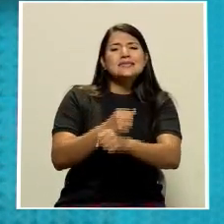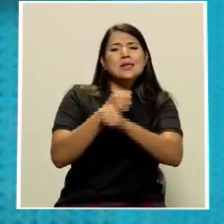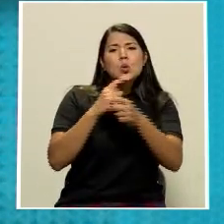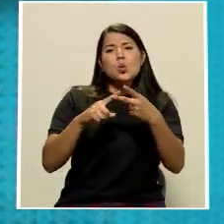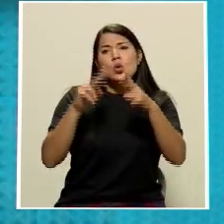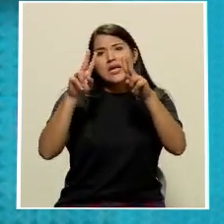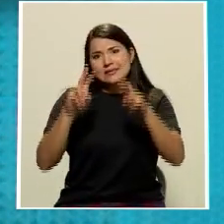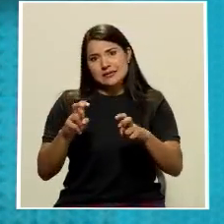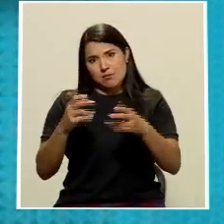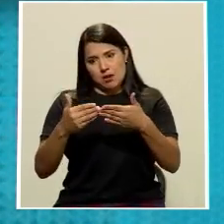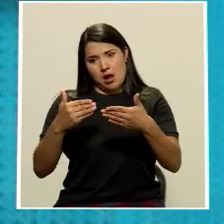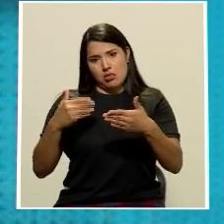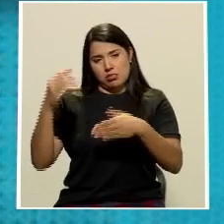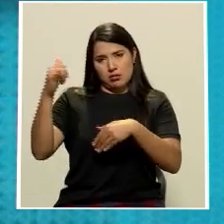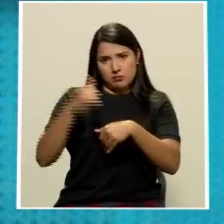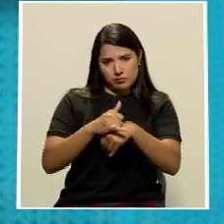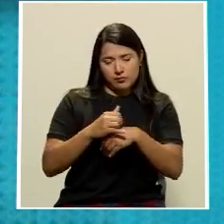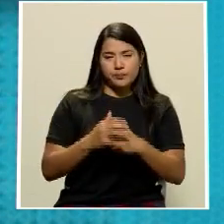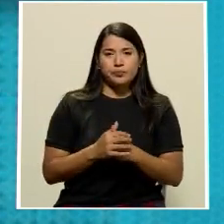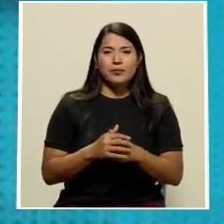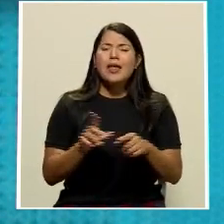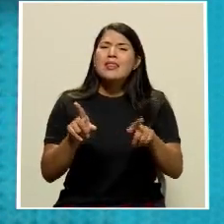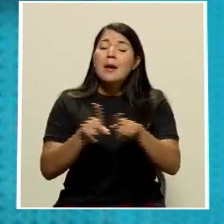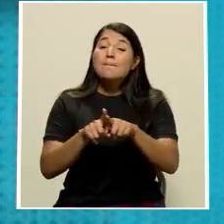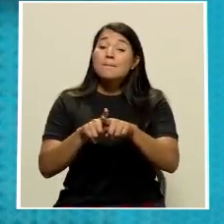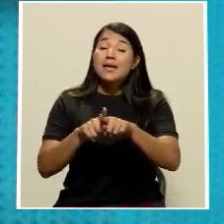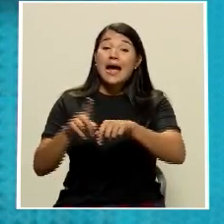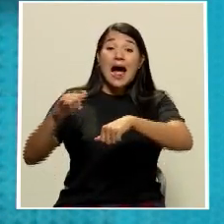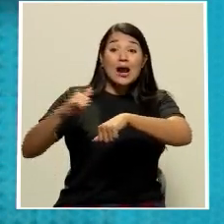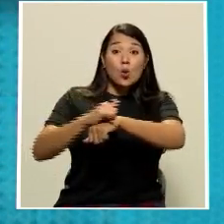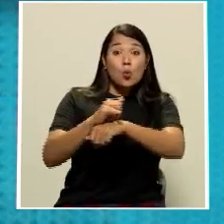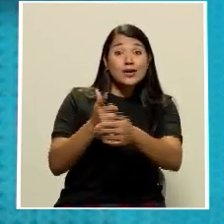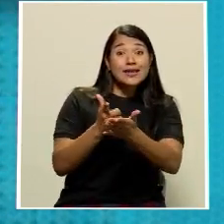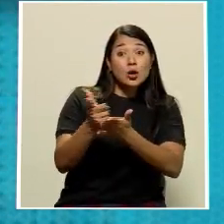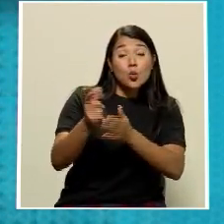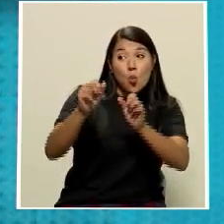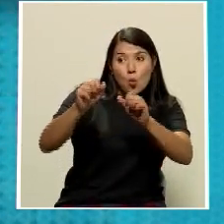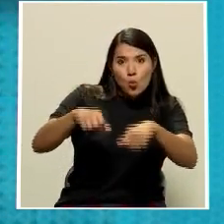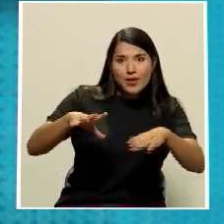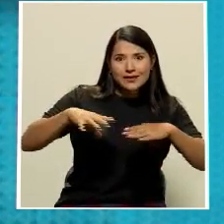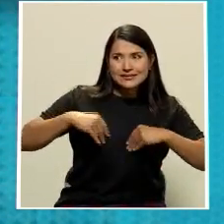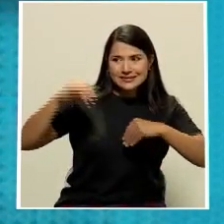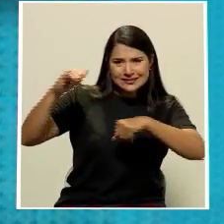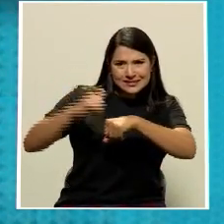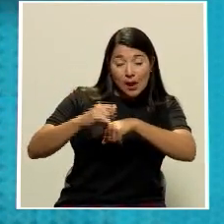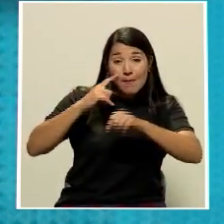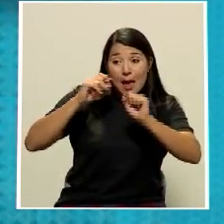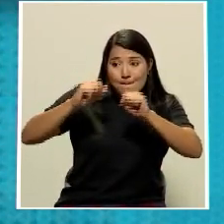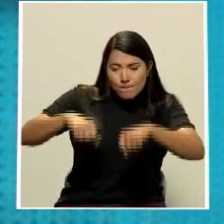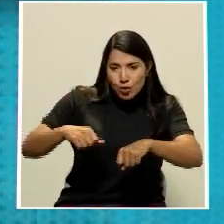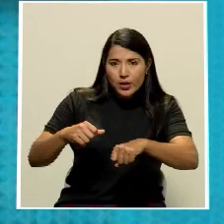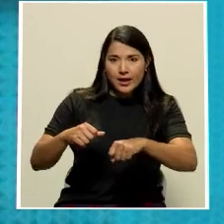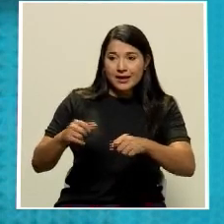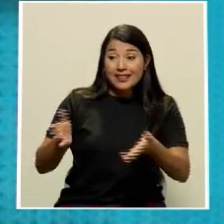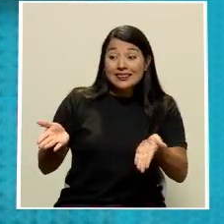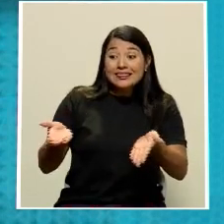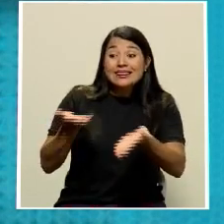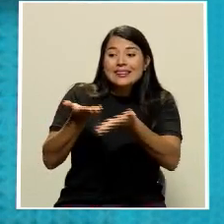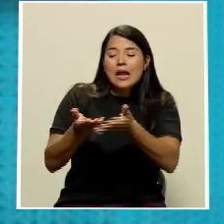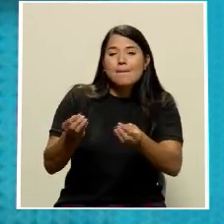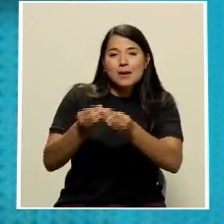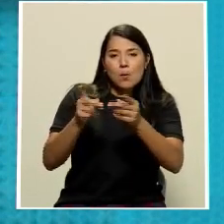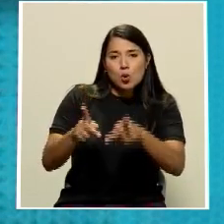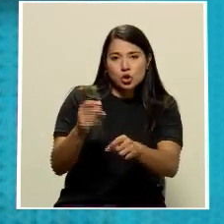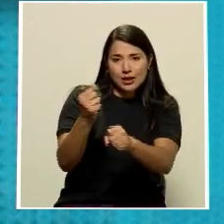viaje. Es también vital que el aeropuerto de Liberia tenga la posibilidad de recibir vuelos para ayudar a levantar el empleo y los